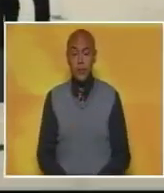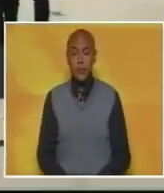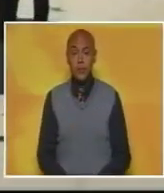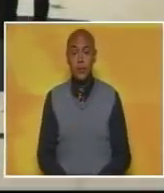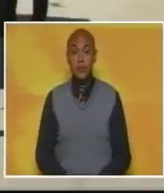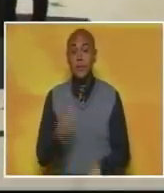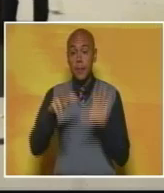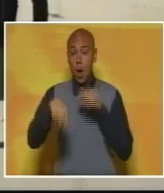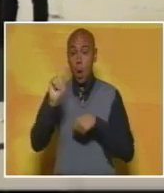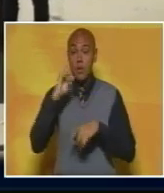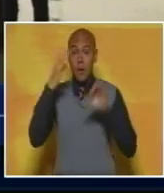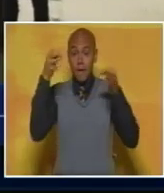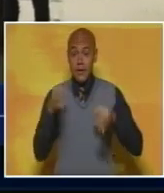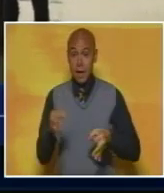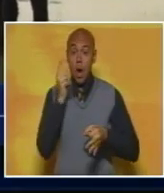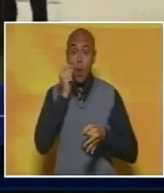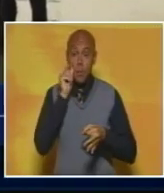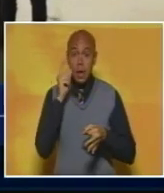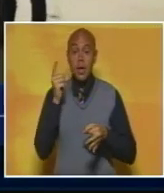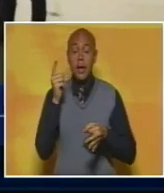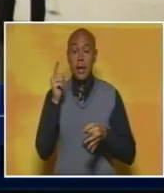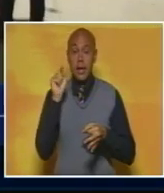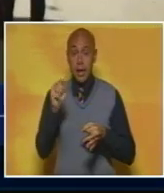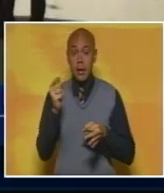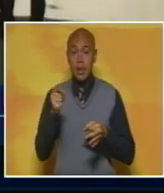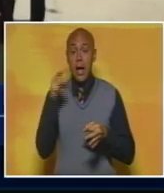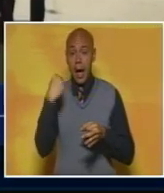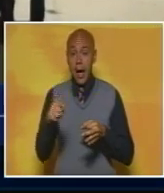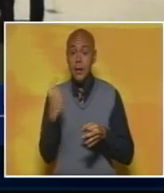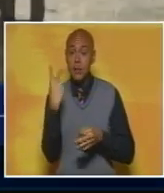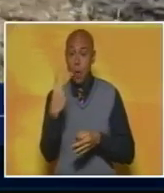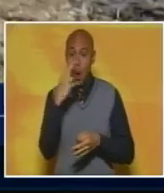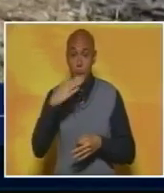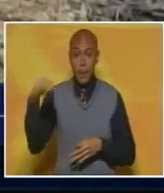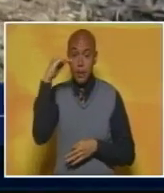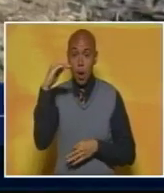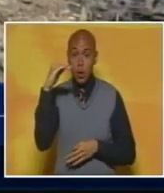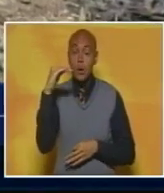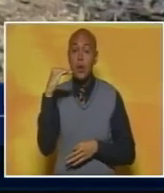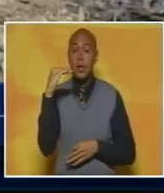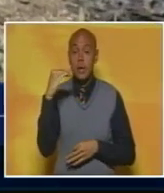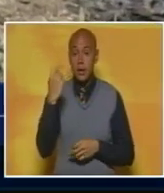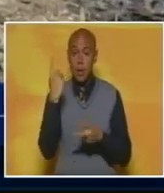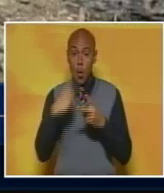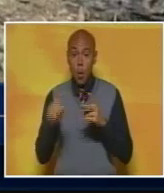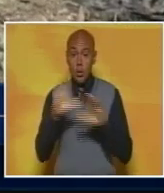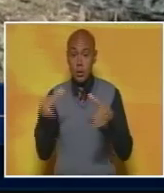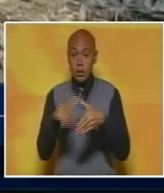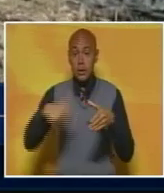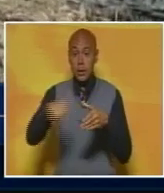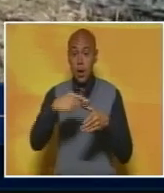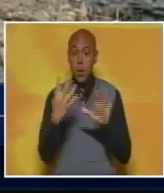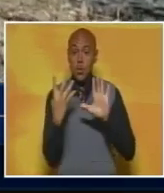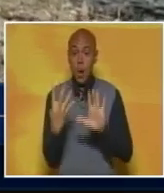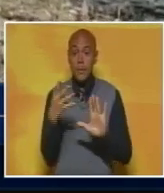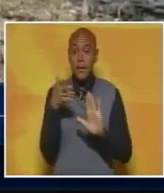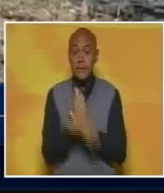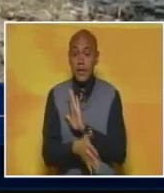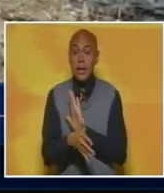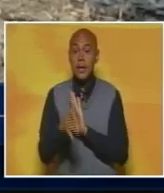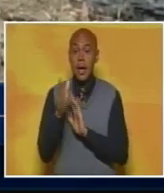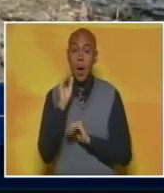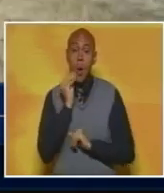Hay 11 fallecidos, de los cuales 2 son mayores de edad y los otros 9